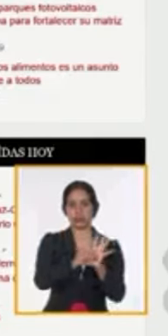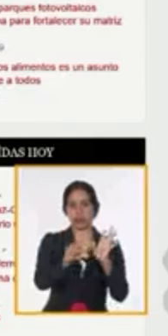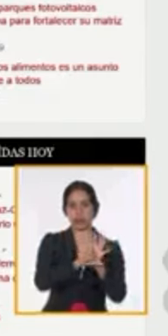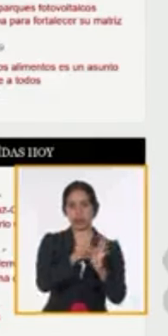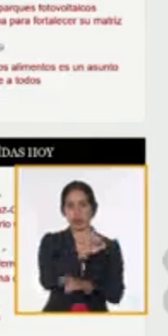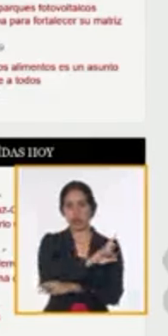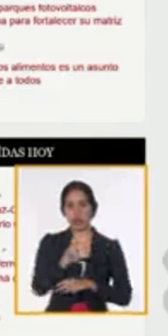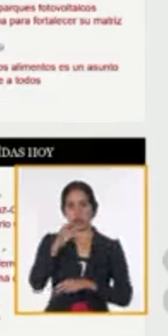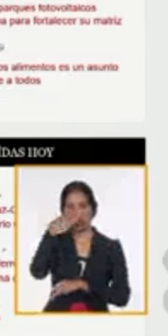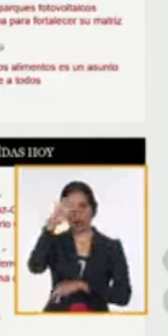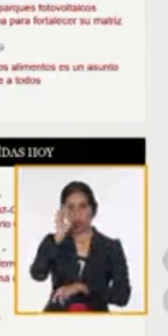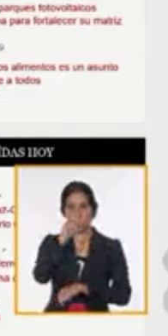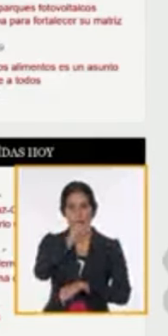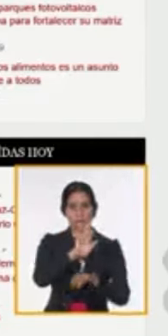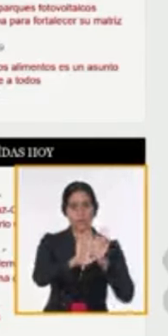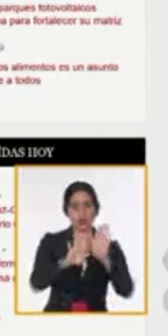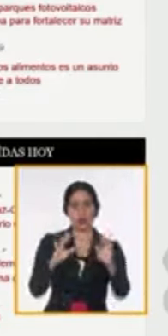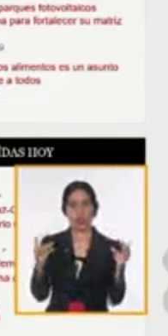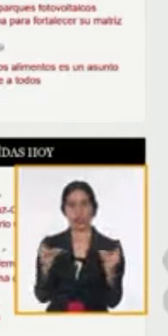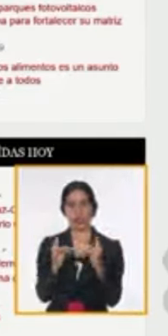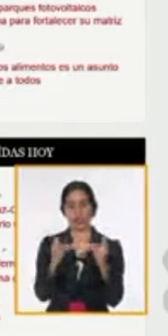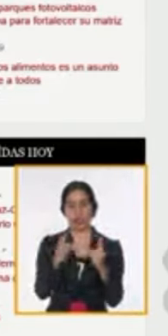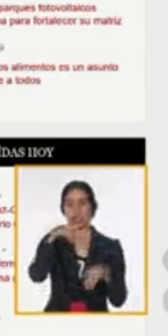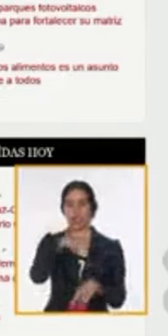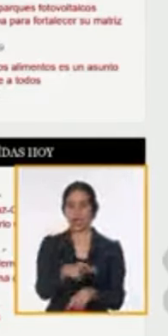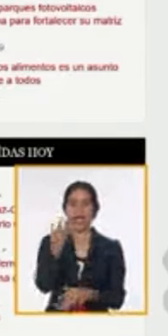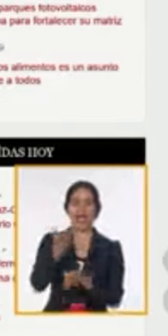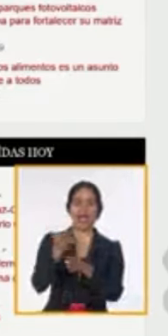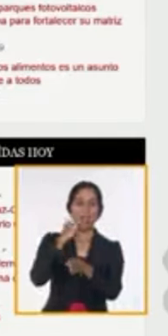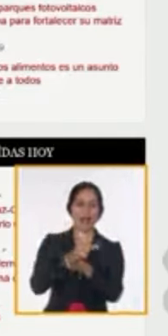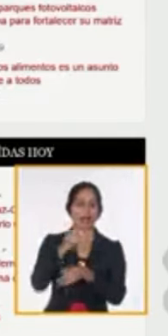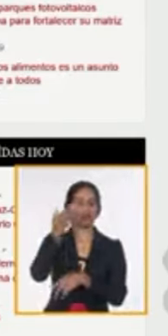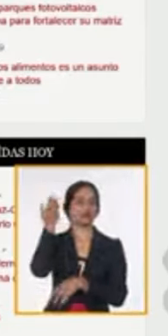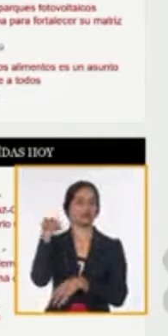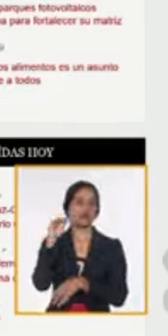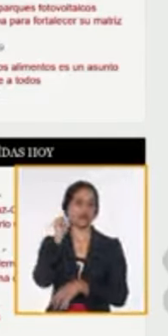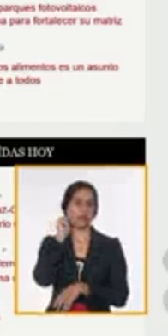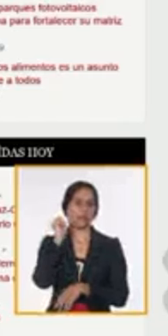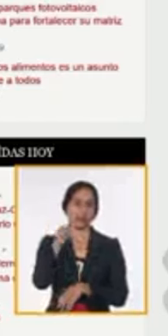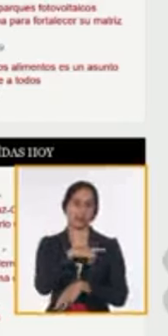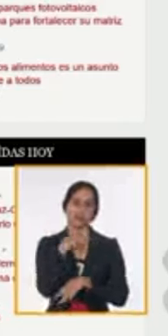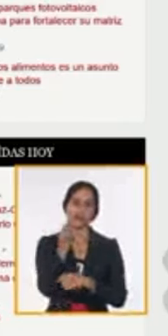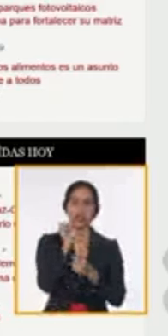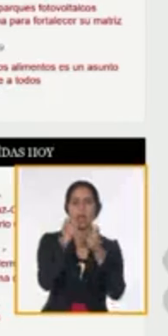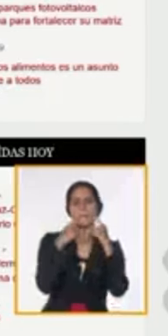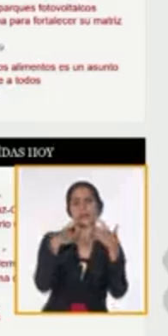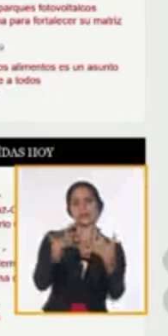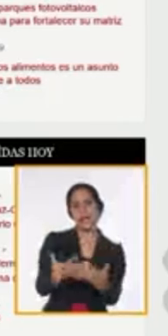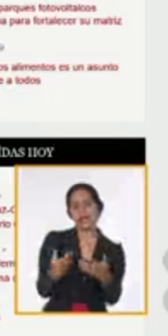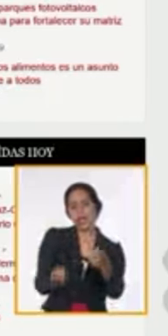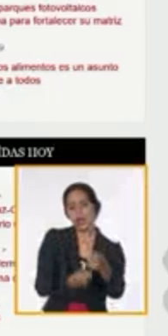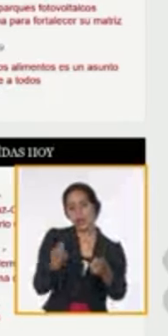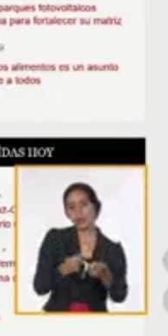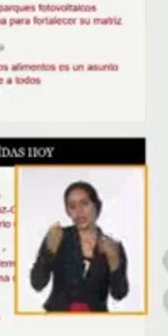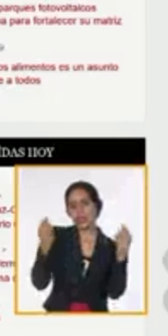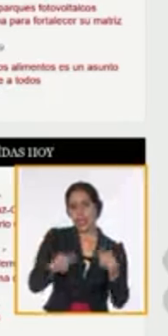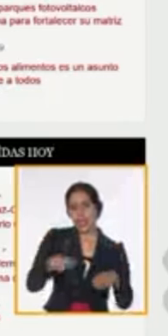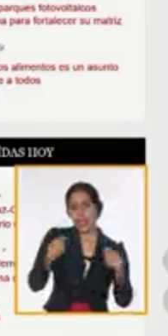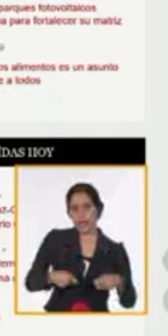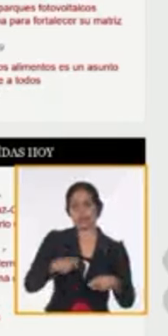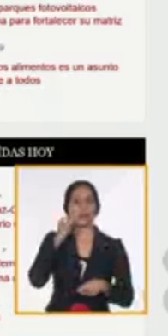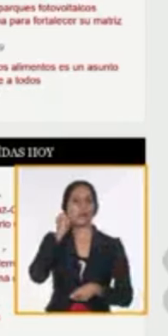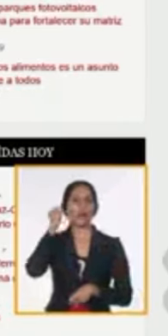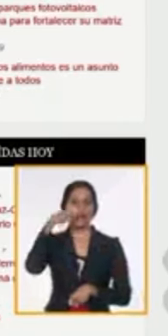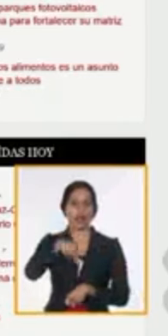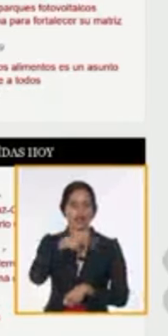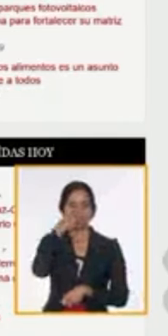Ana Betancourt, donde rindió honores a la patriota camagüeyana, que fue la precursora en la lucha por los derechos de la mujer en